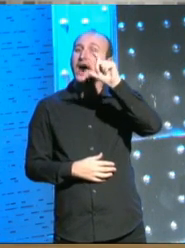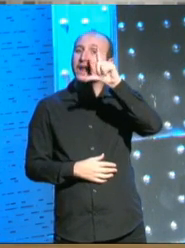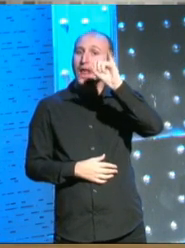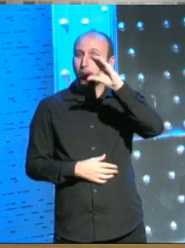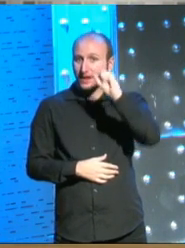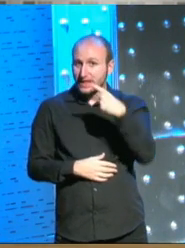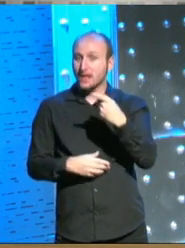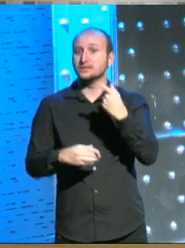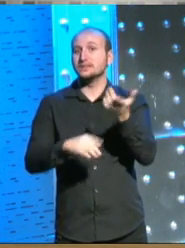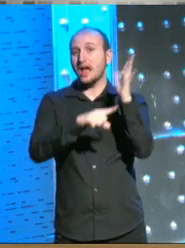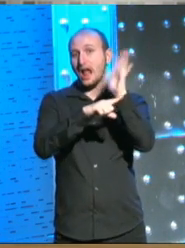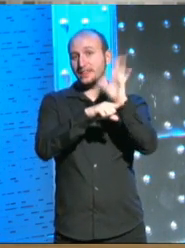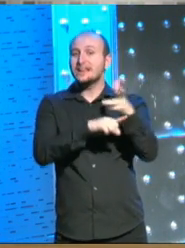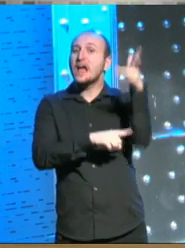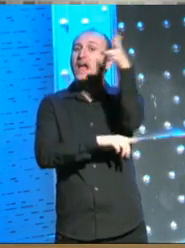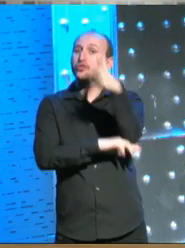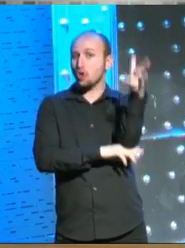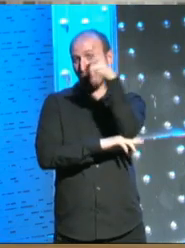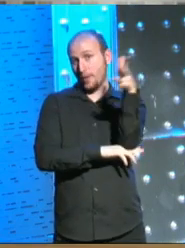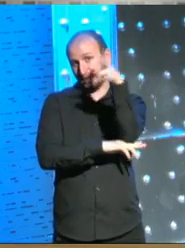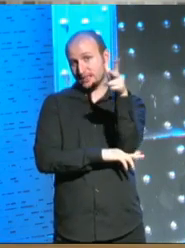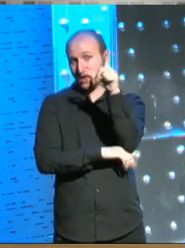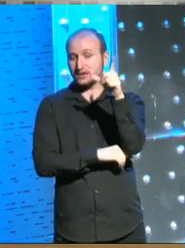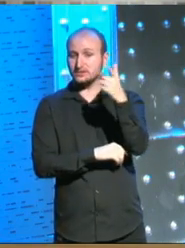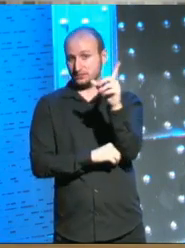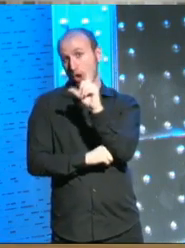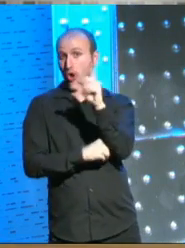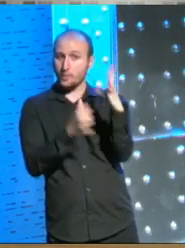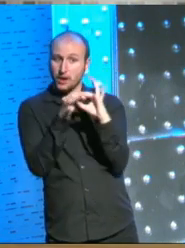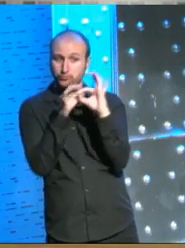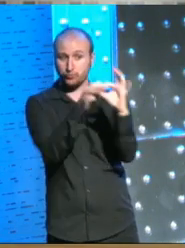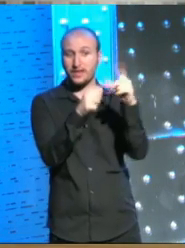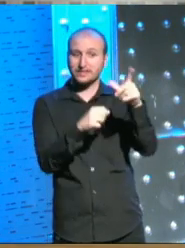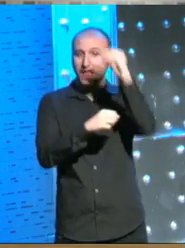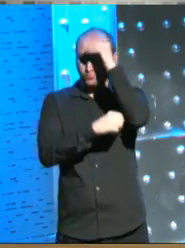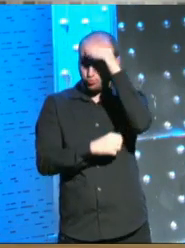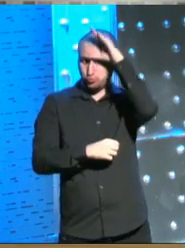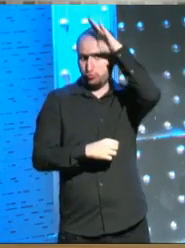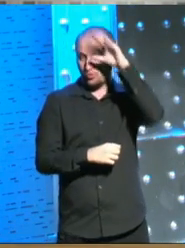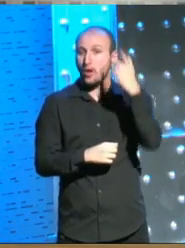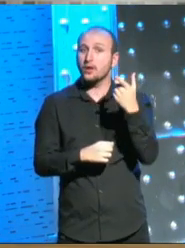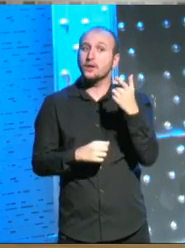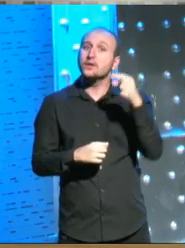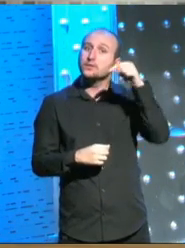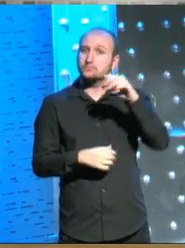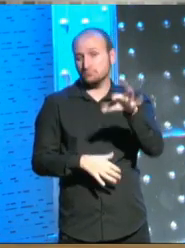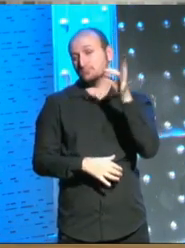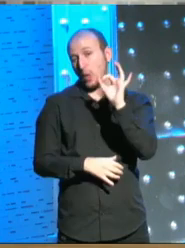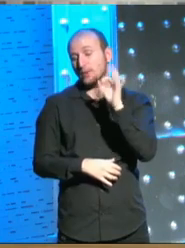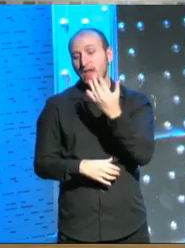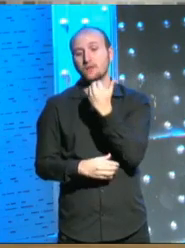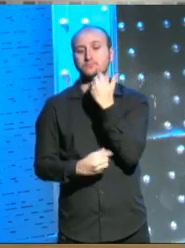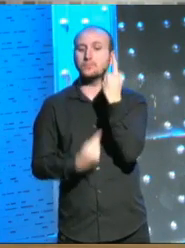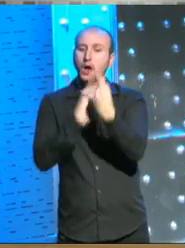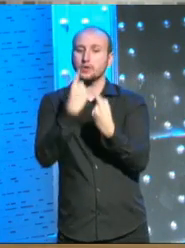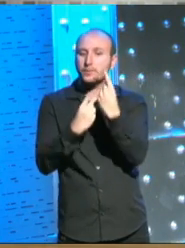al cine documental de Lumière, que era un cinema del conocimiento, en tanto que documental. Es cierto que también hizo algunas